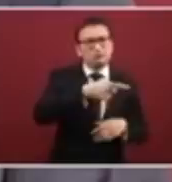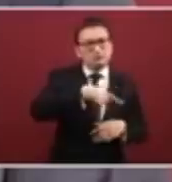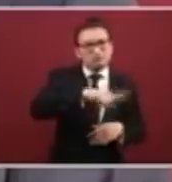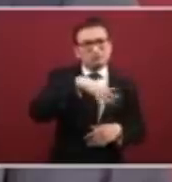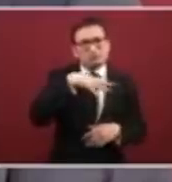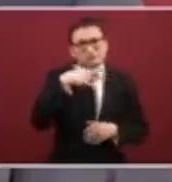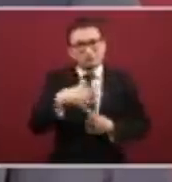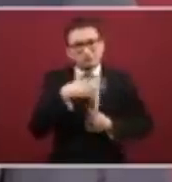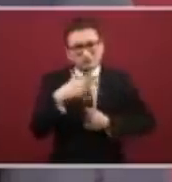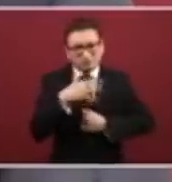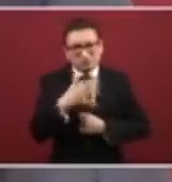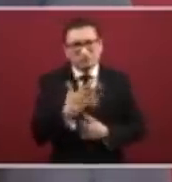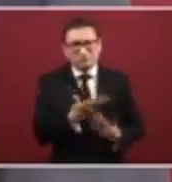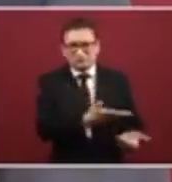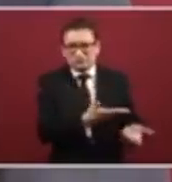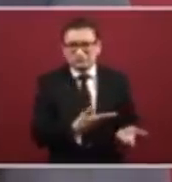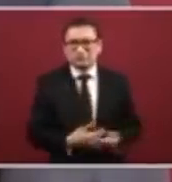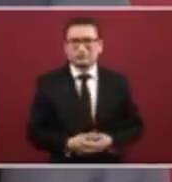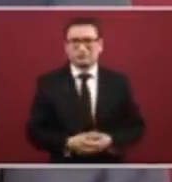los que